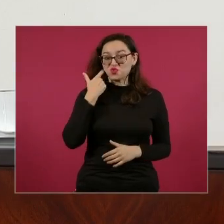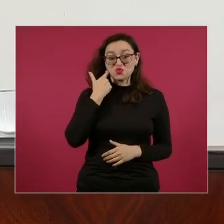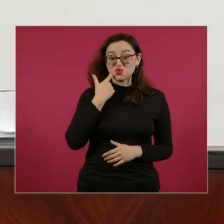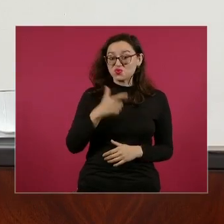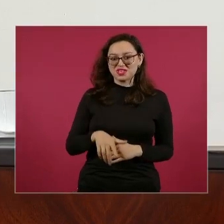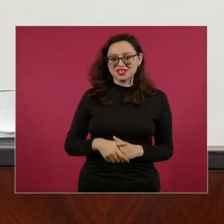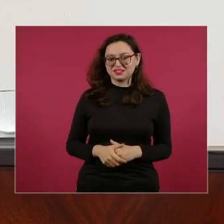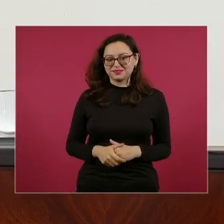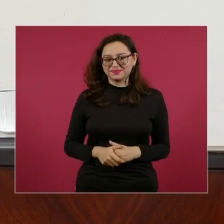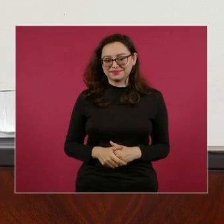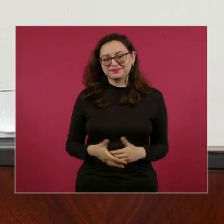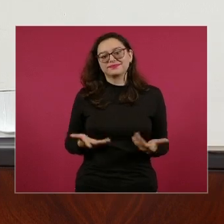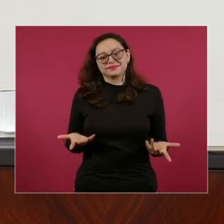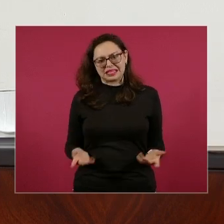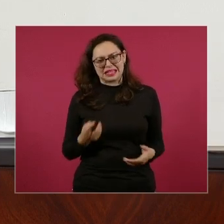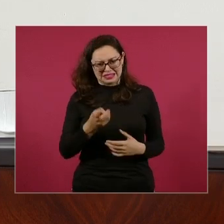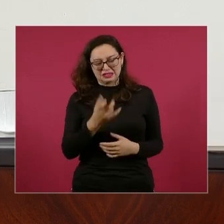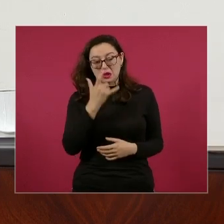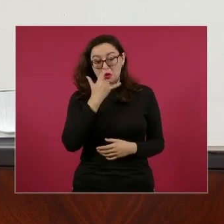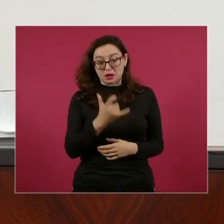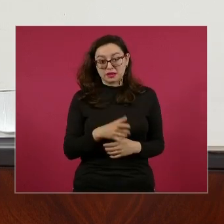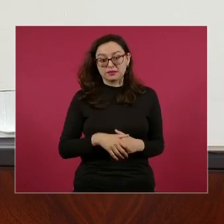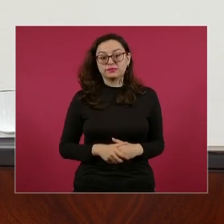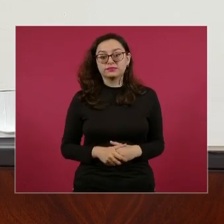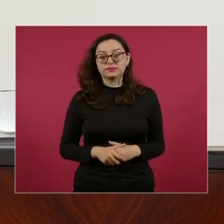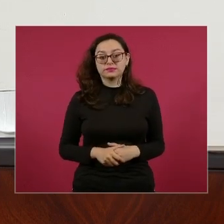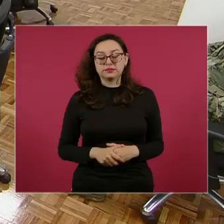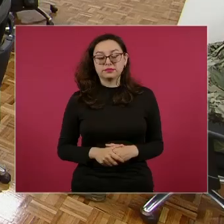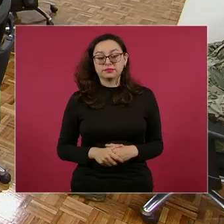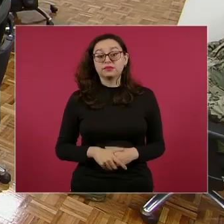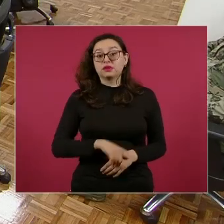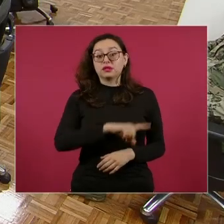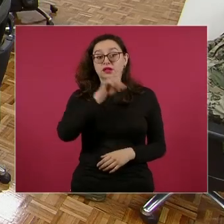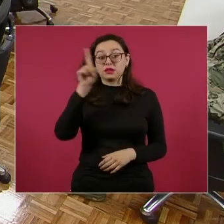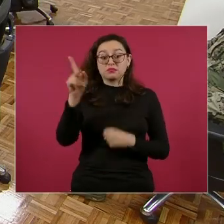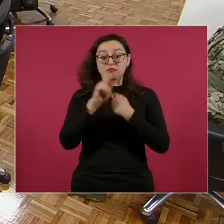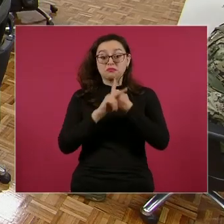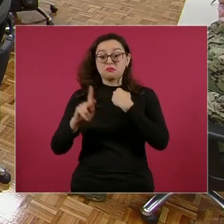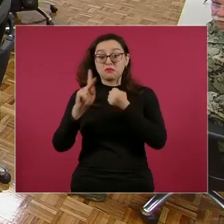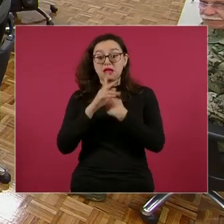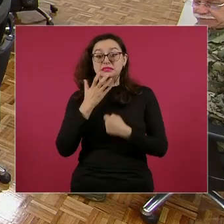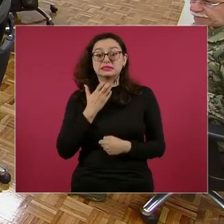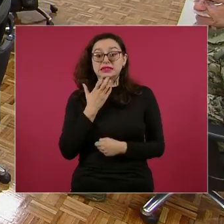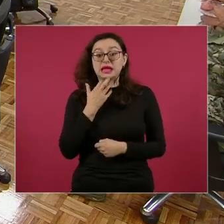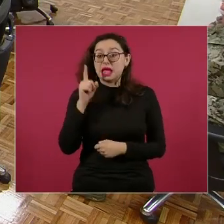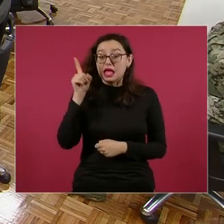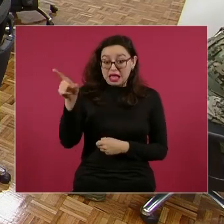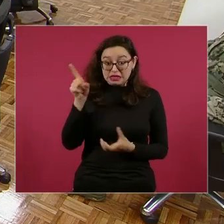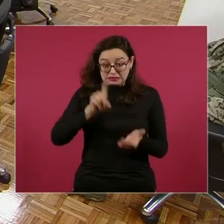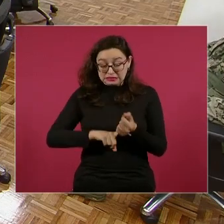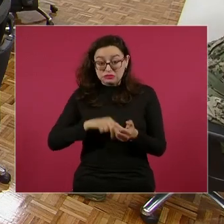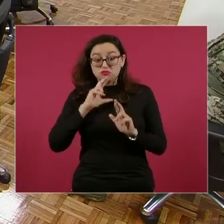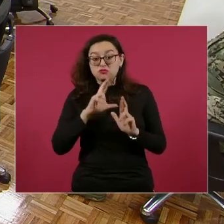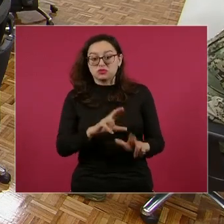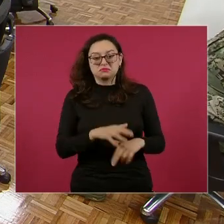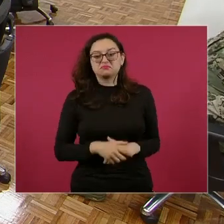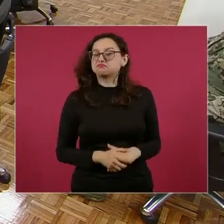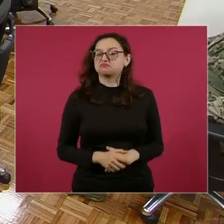Entonces, son de las cosas que se están viendo. ¿De Israel no ha tenido respuesta a estas dos cartas que envió? No, yo espero que ahora